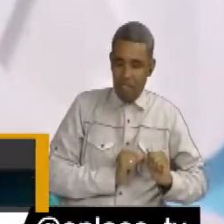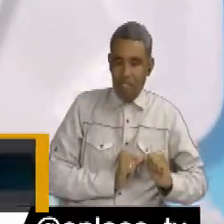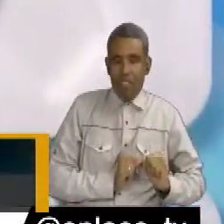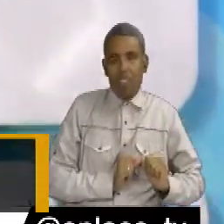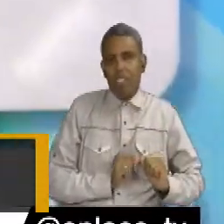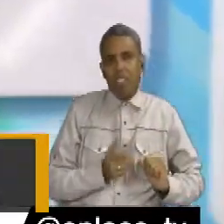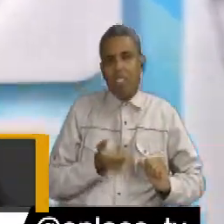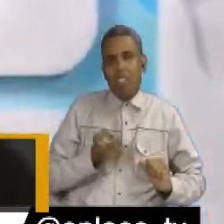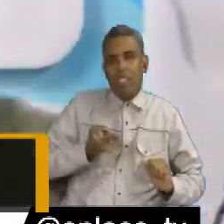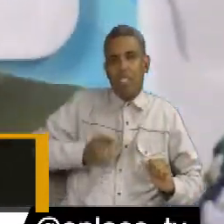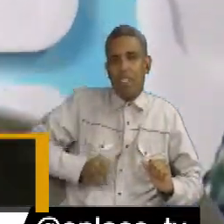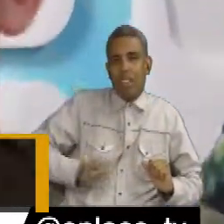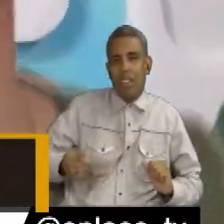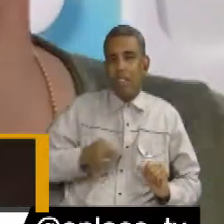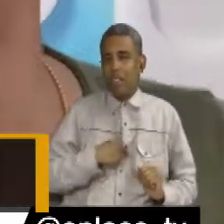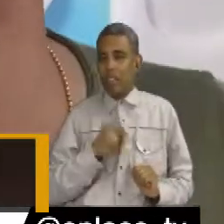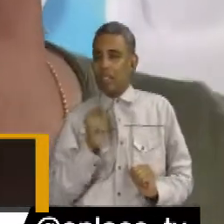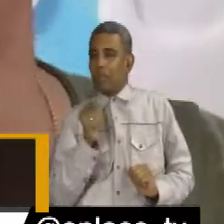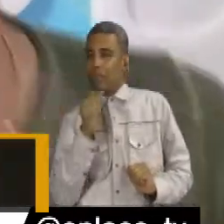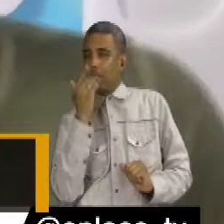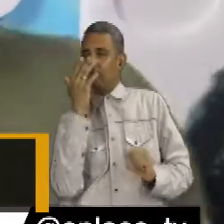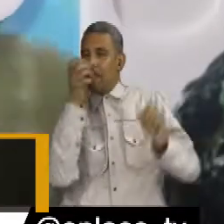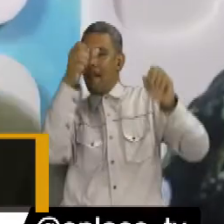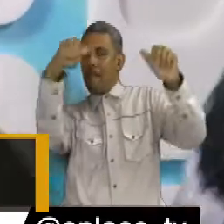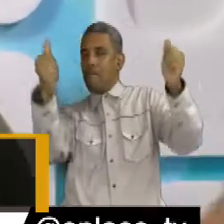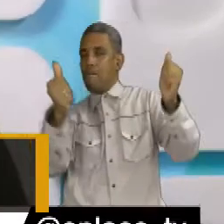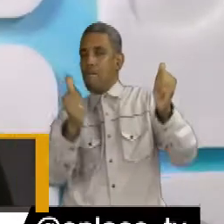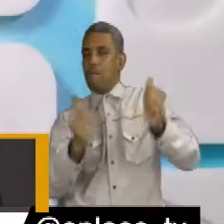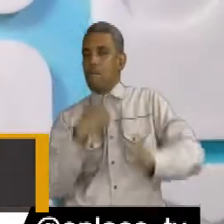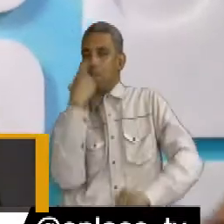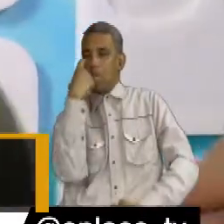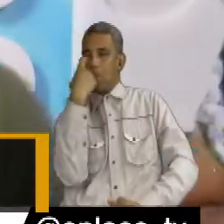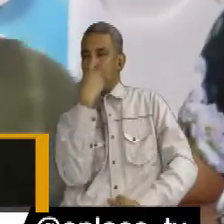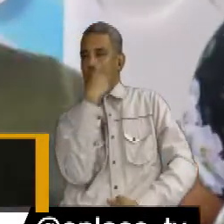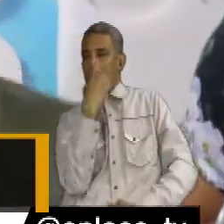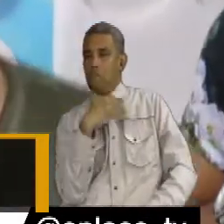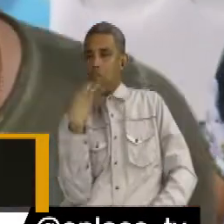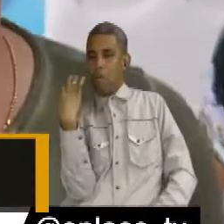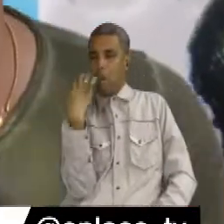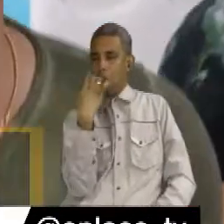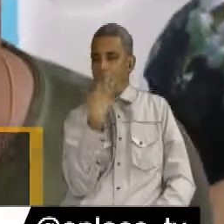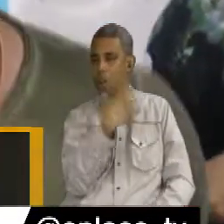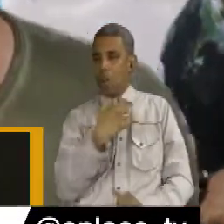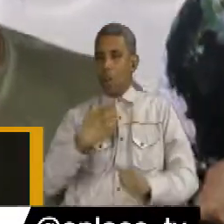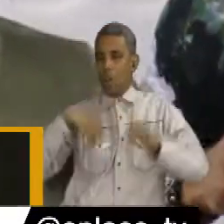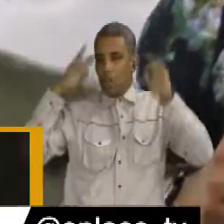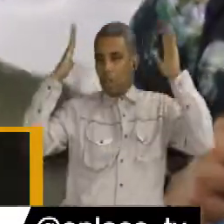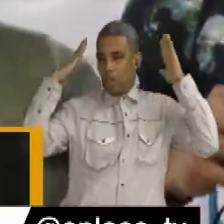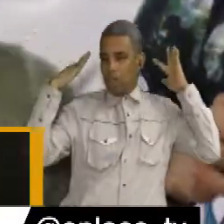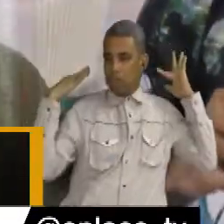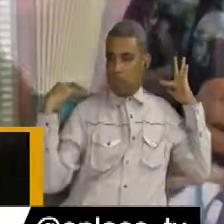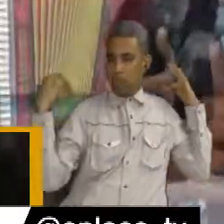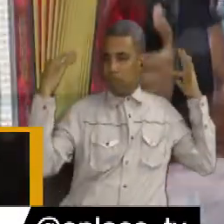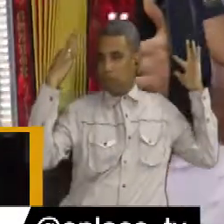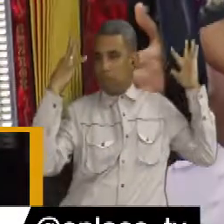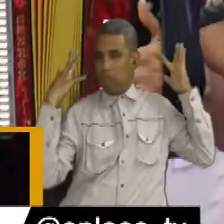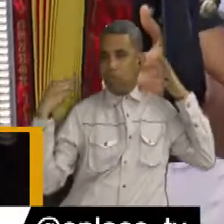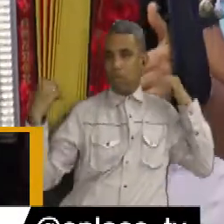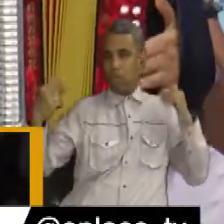son sus labios, su mirada, su sonrisa, su cabello que me